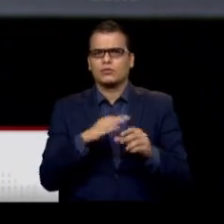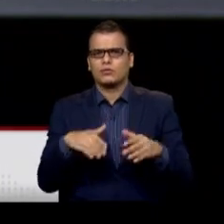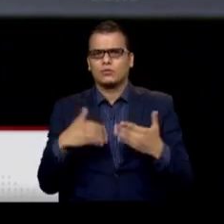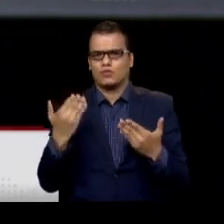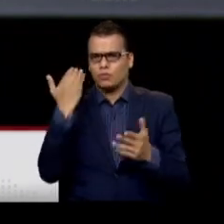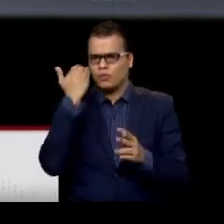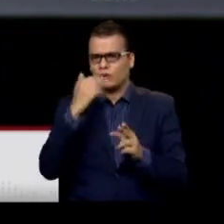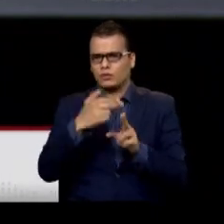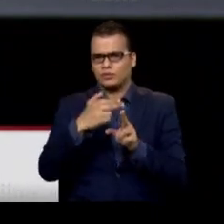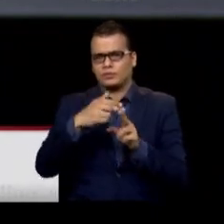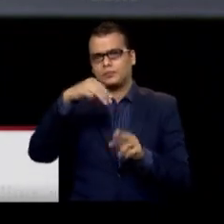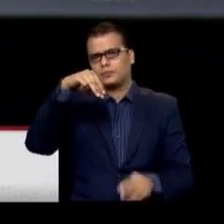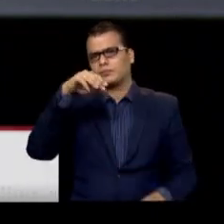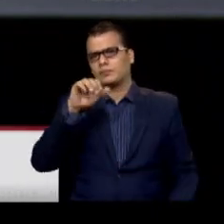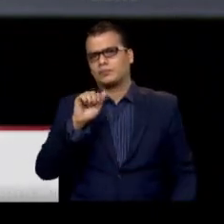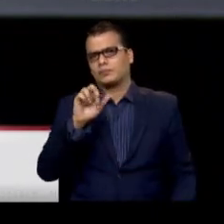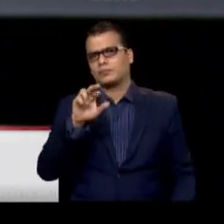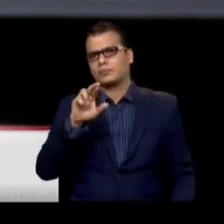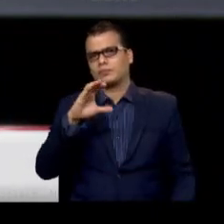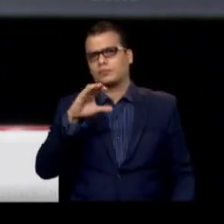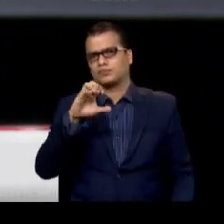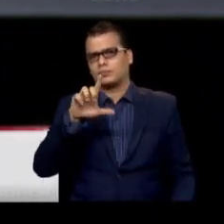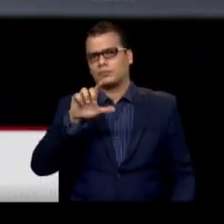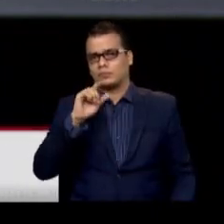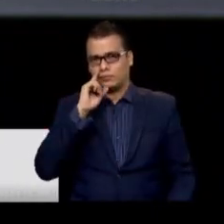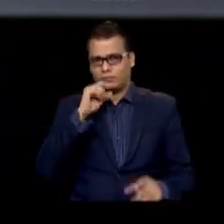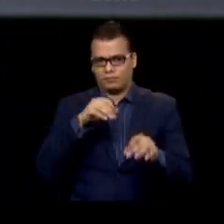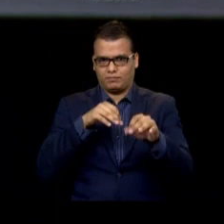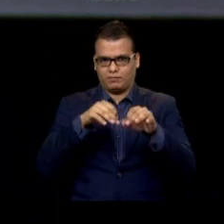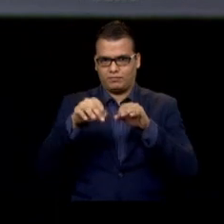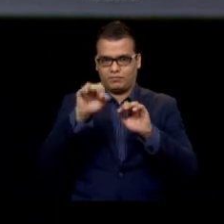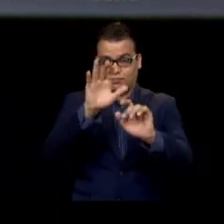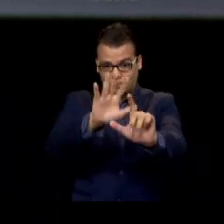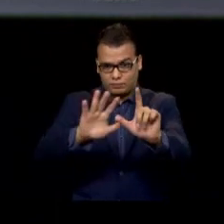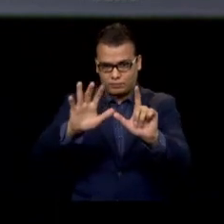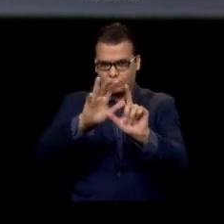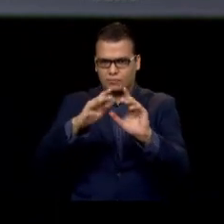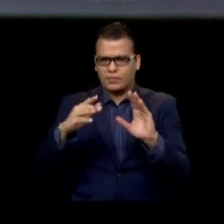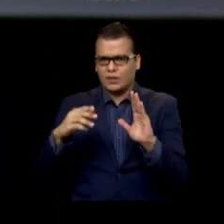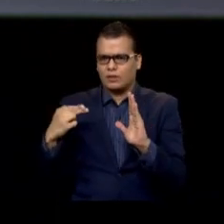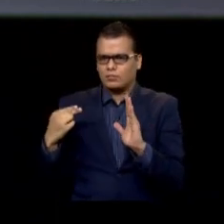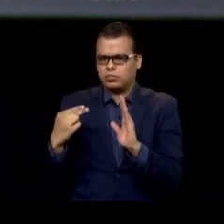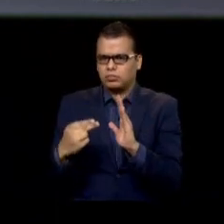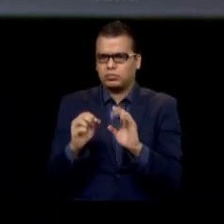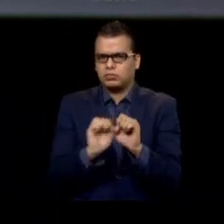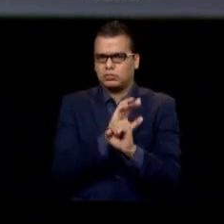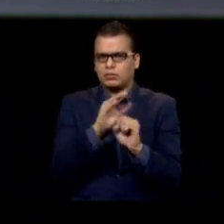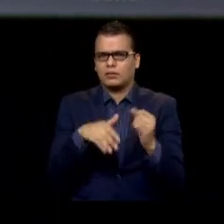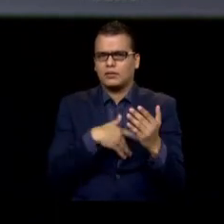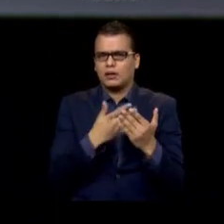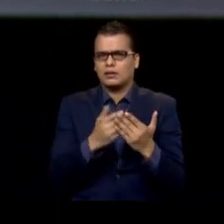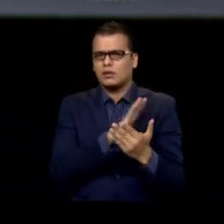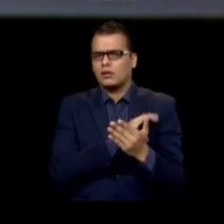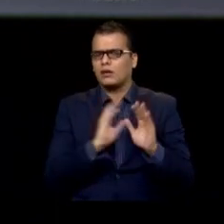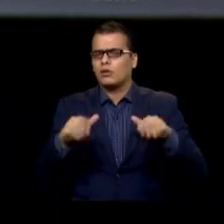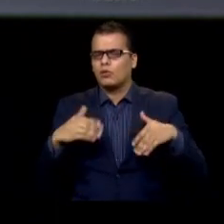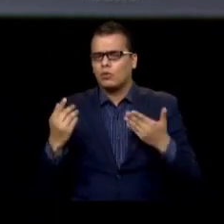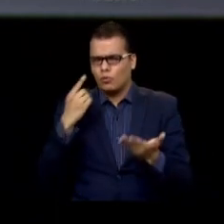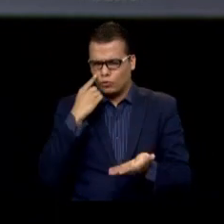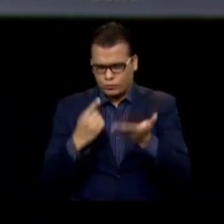periodista Marcela Monsalve del equipo de Telepacífico Noticias tiene preparada una cronología del COVID-19 en la capital del Valle del